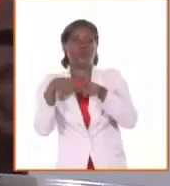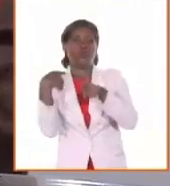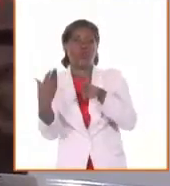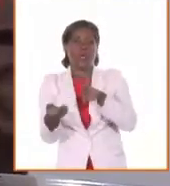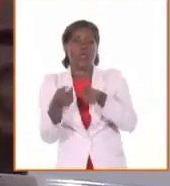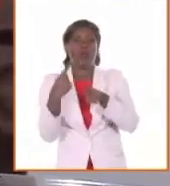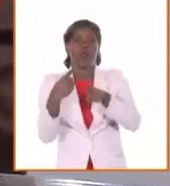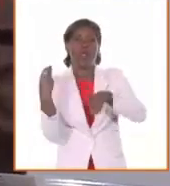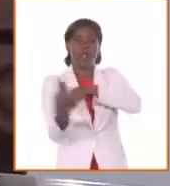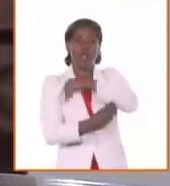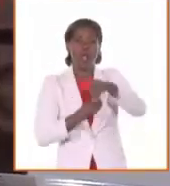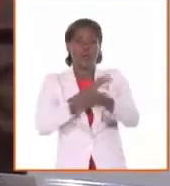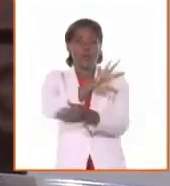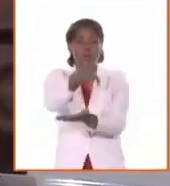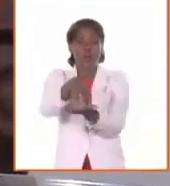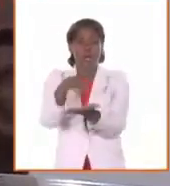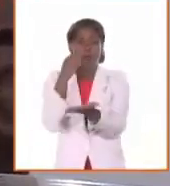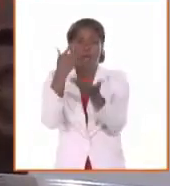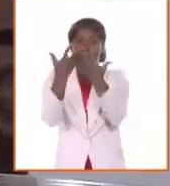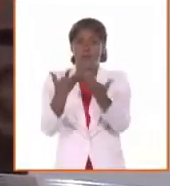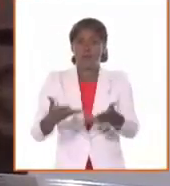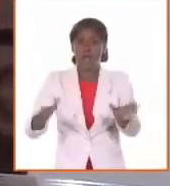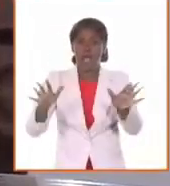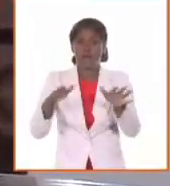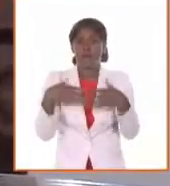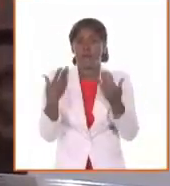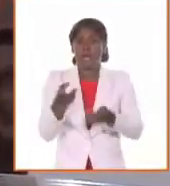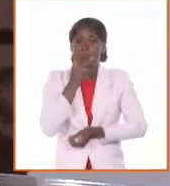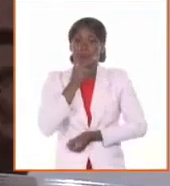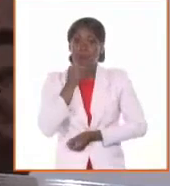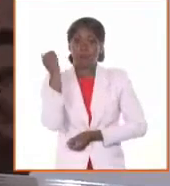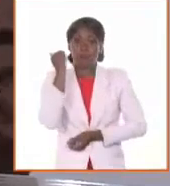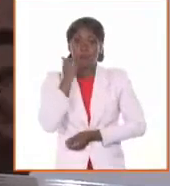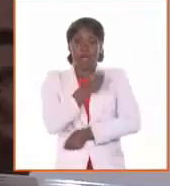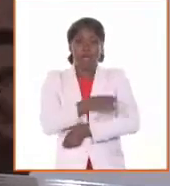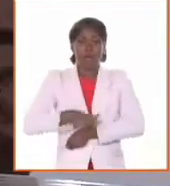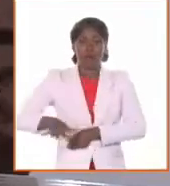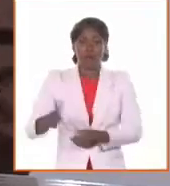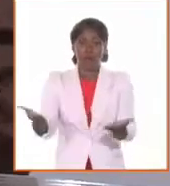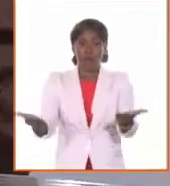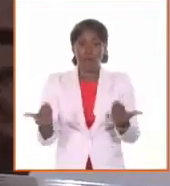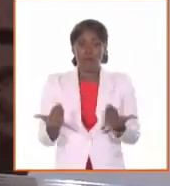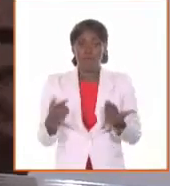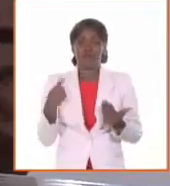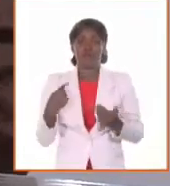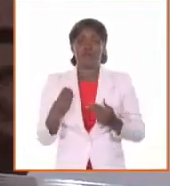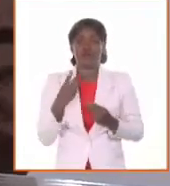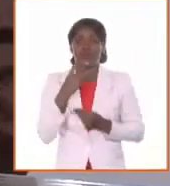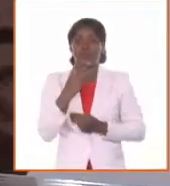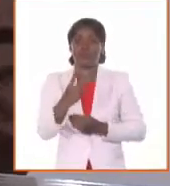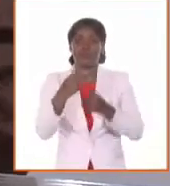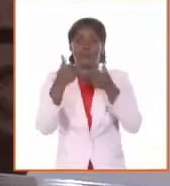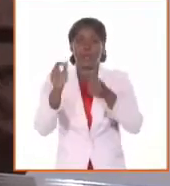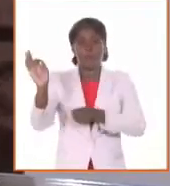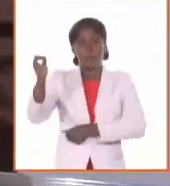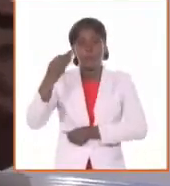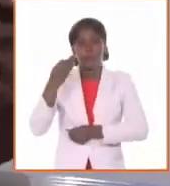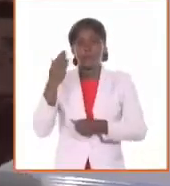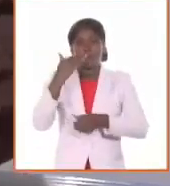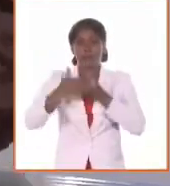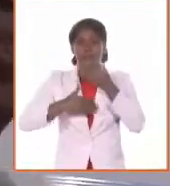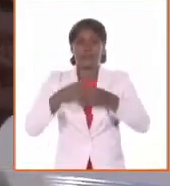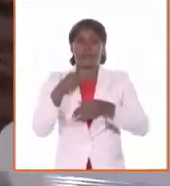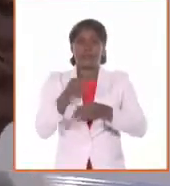de la Administración municipal todos tenemos que atender eso porque importante eso tributa también a la calidad